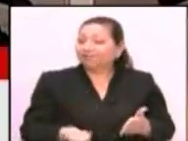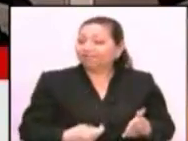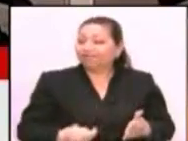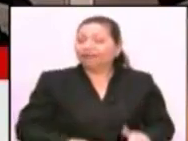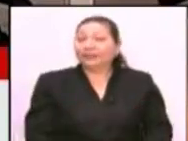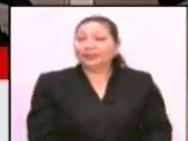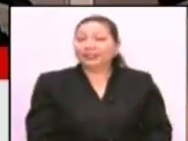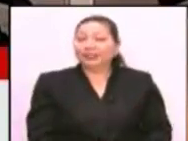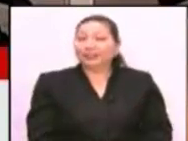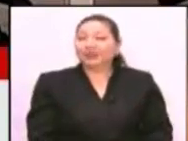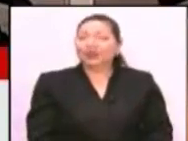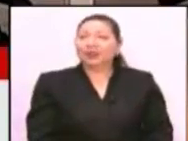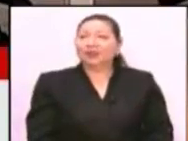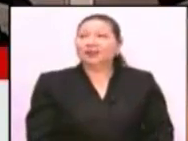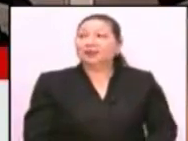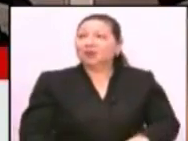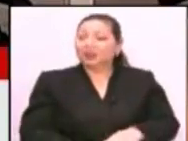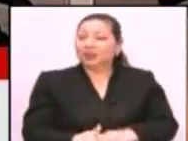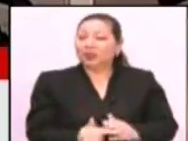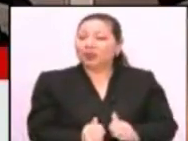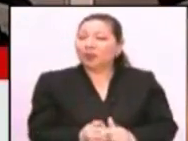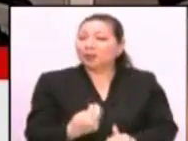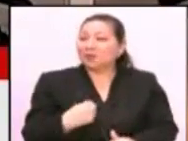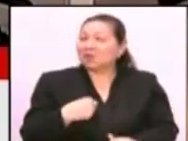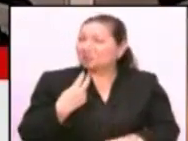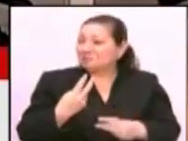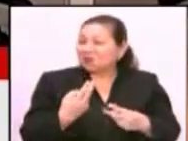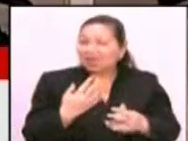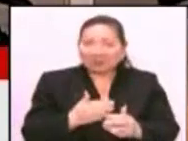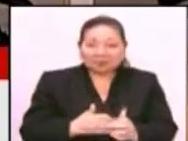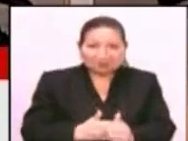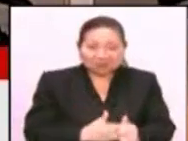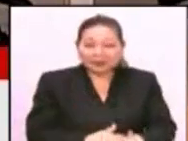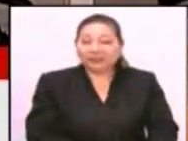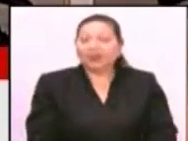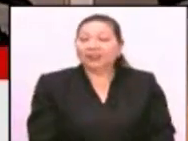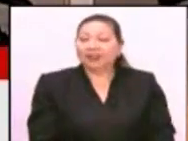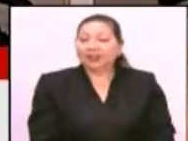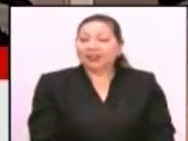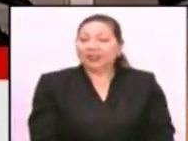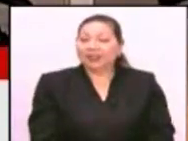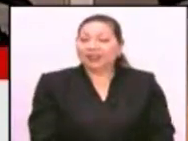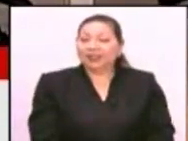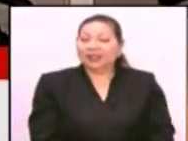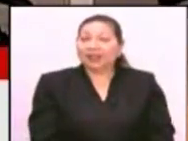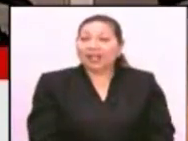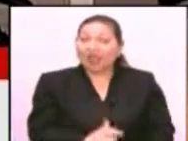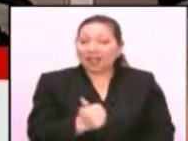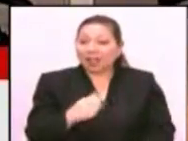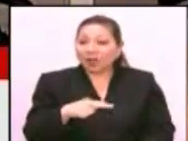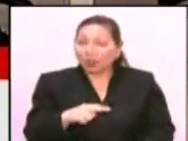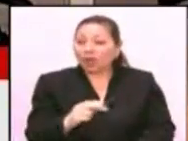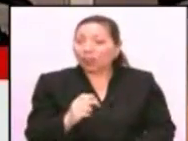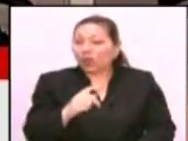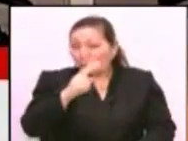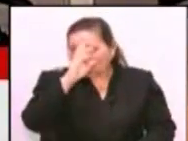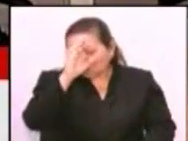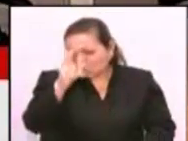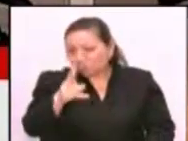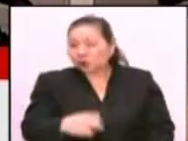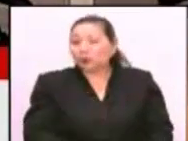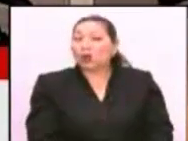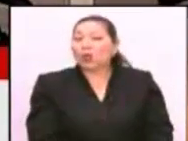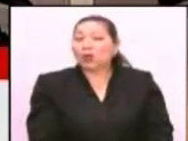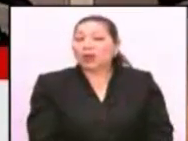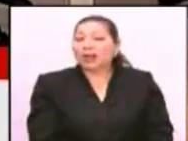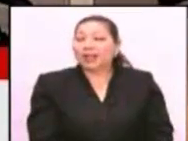suscribieron sus convenios con nosotros, hemos tenido visitas guiadas. A Ancón 2, a Cusco,